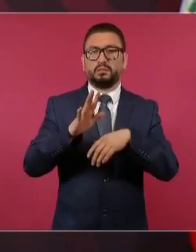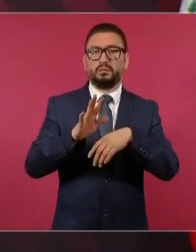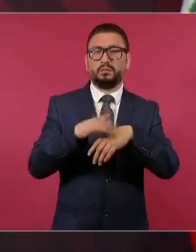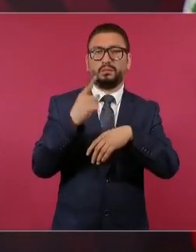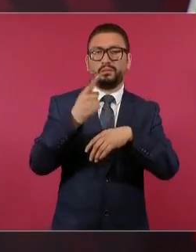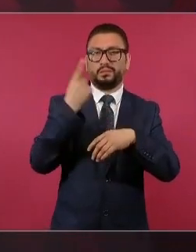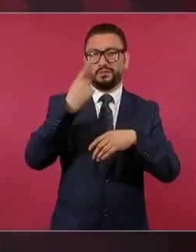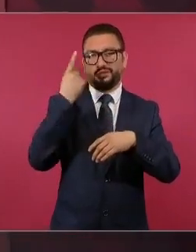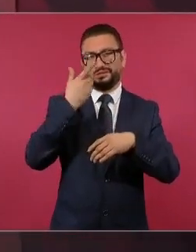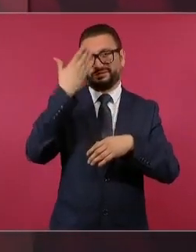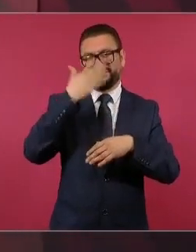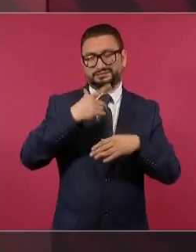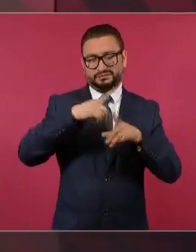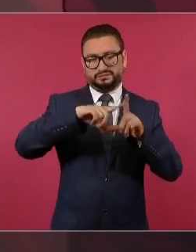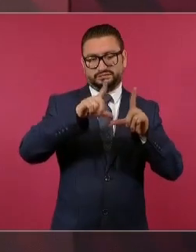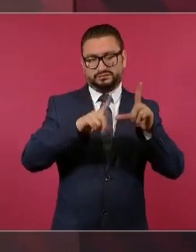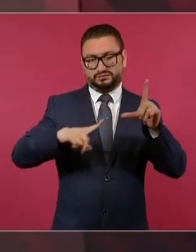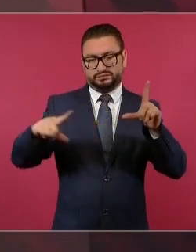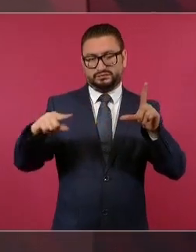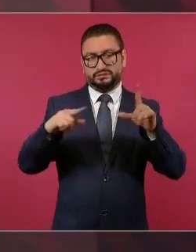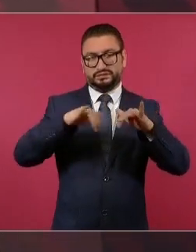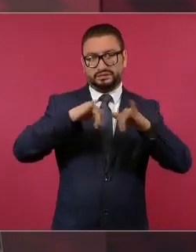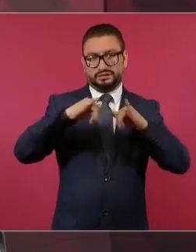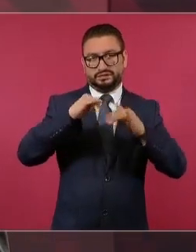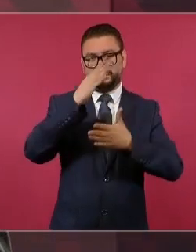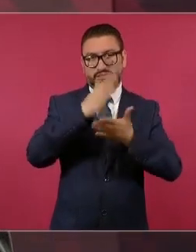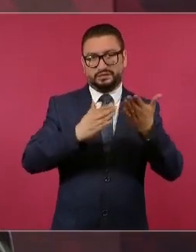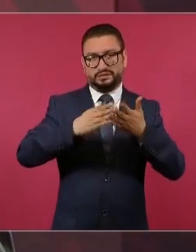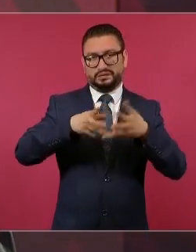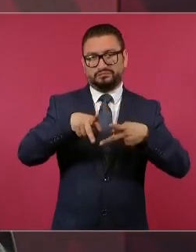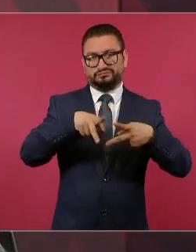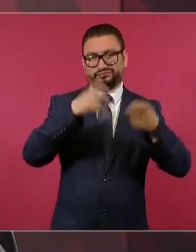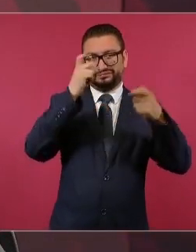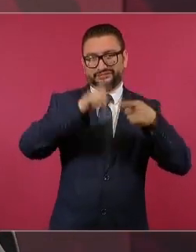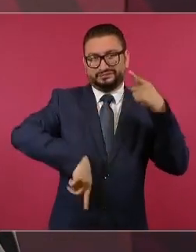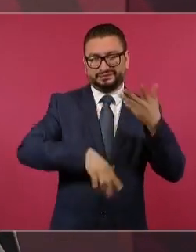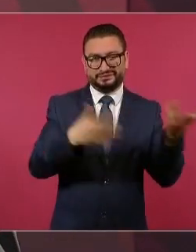arrebatar la mitad del territorio y los liberales